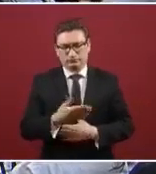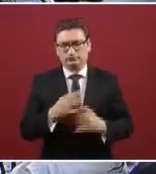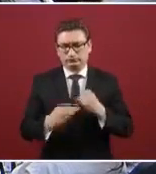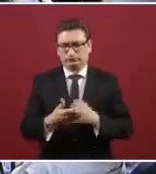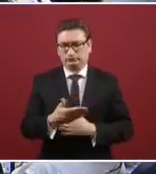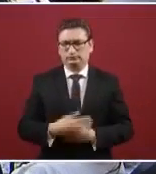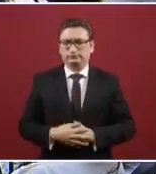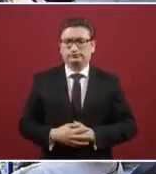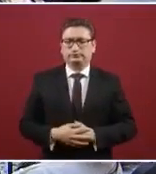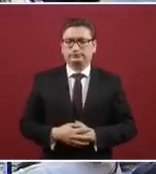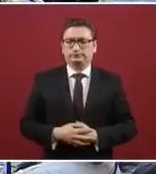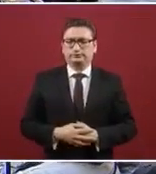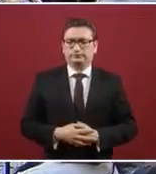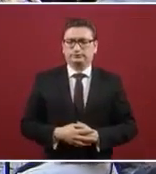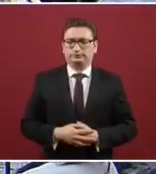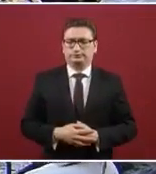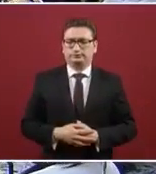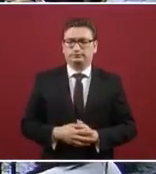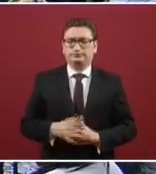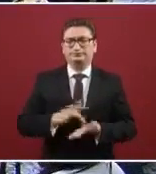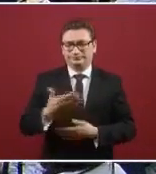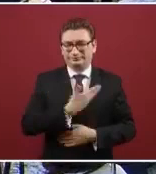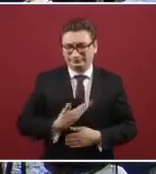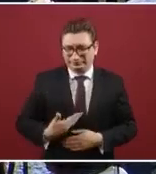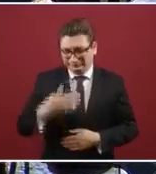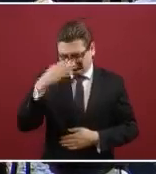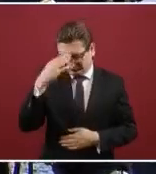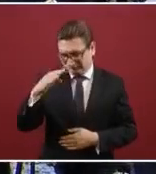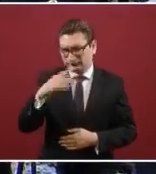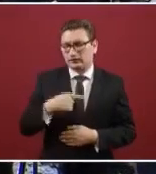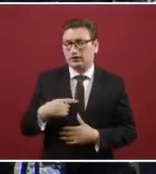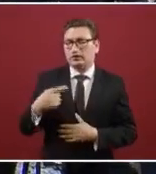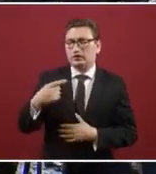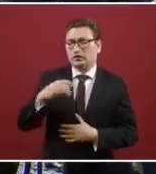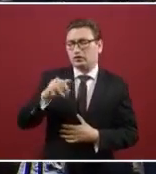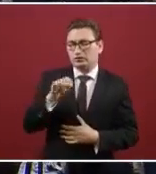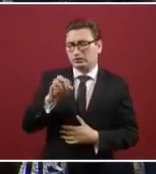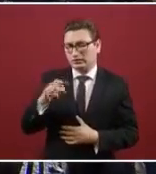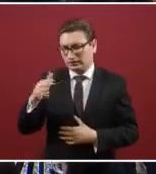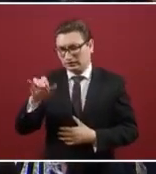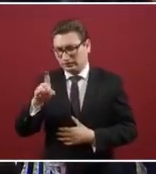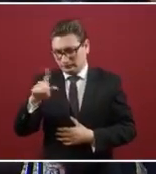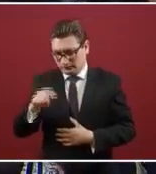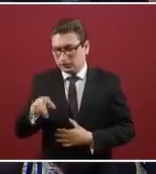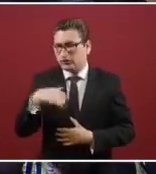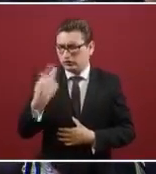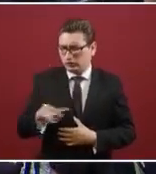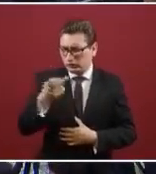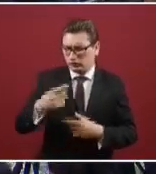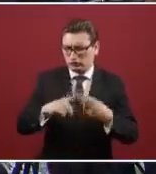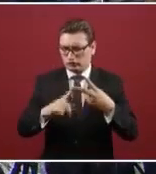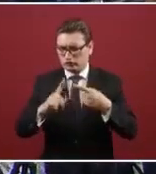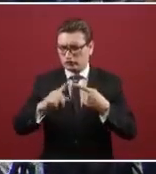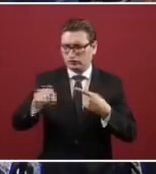terminamos contigo. Gracias, señor presidente. José Hernández de Escuanto. Para hacerle dos preguntas. La primera tiene que ver con el